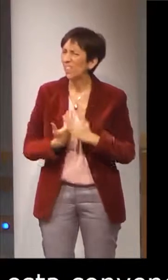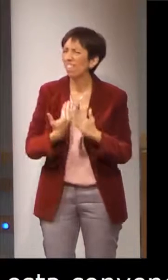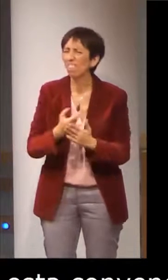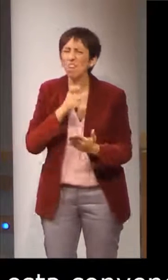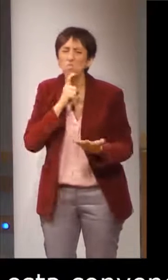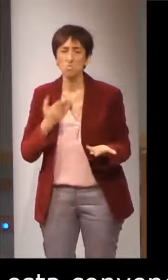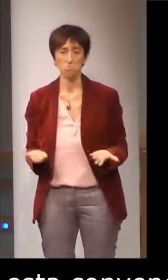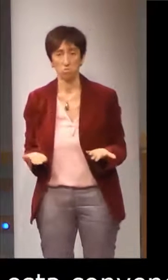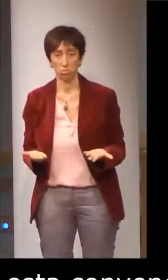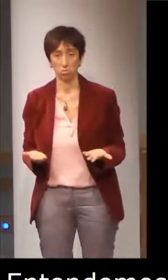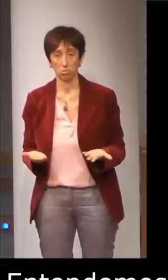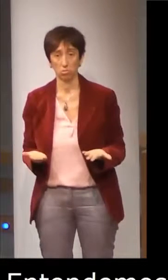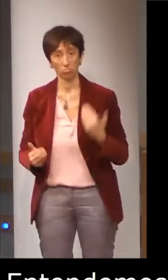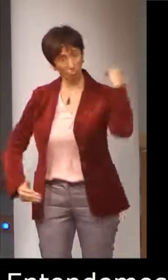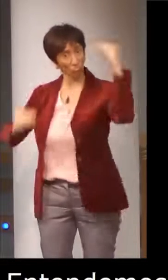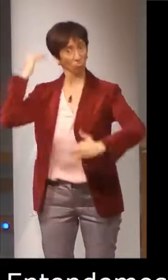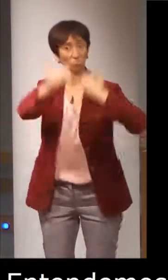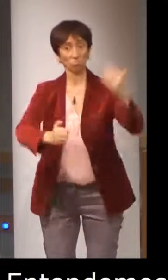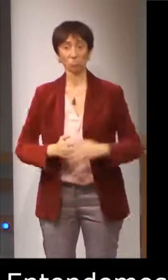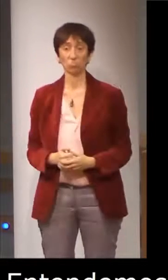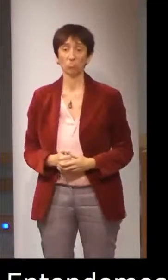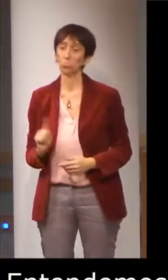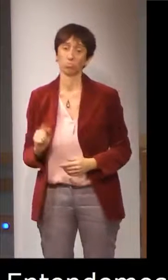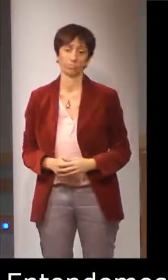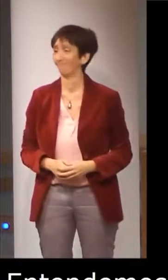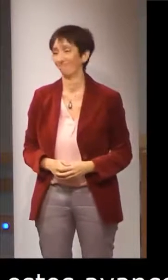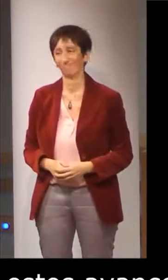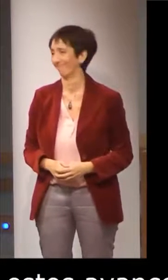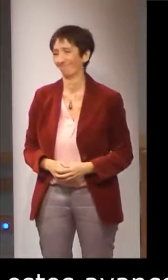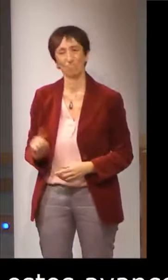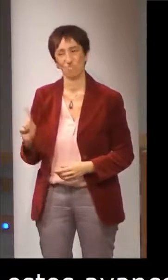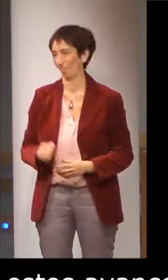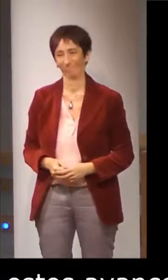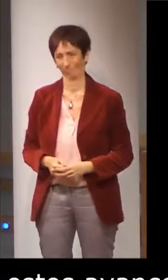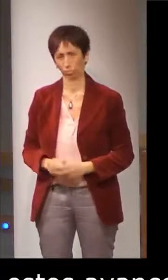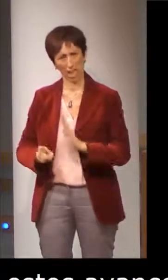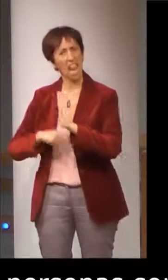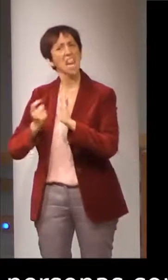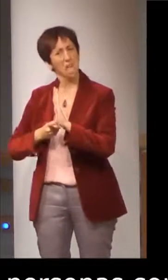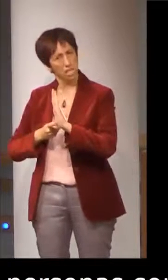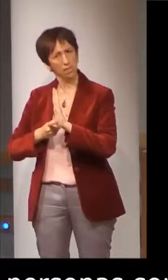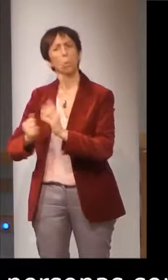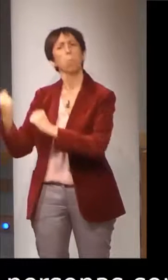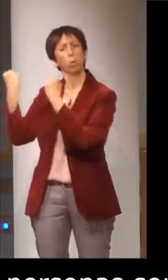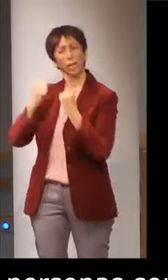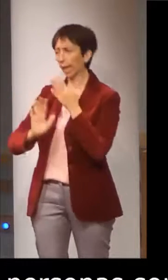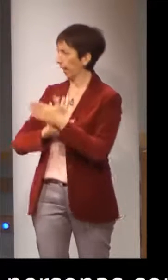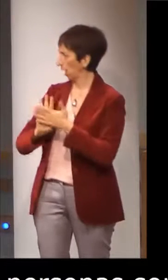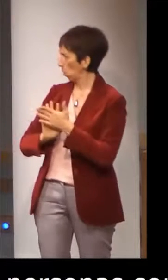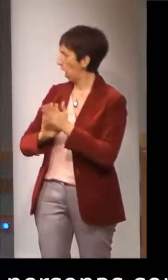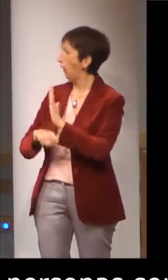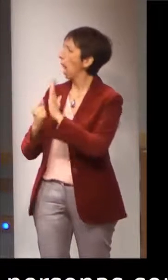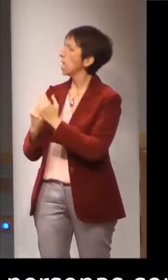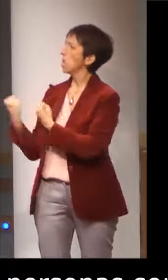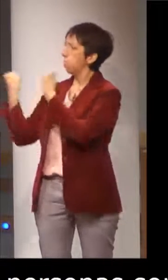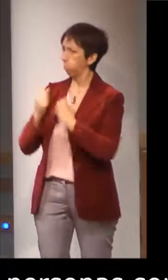pero las personas sordas en nuestro día a día seguimos contando con muchas barreras. Contamos con